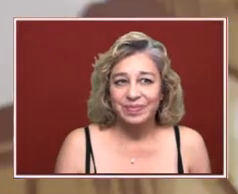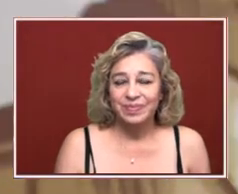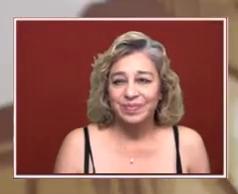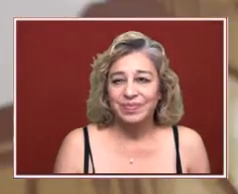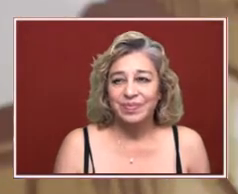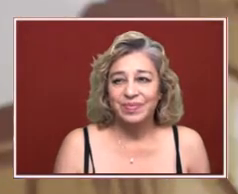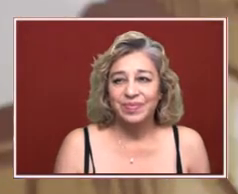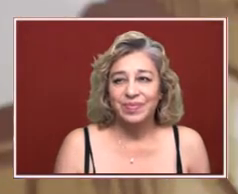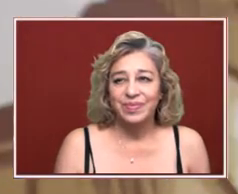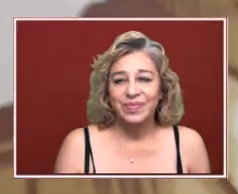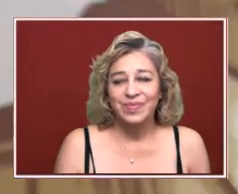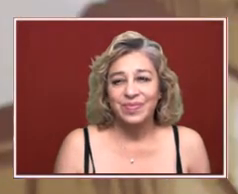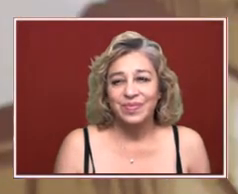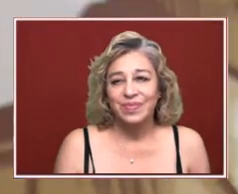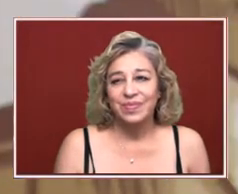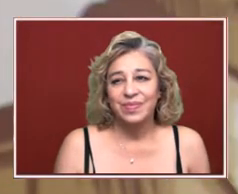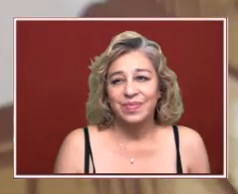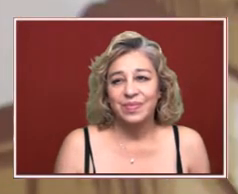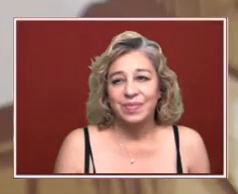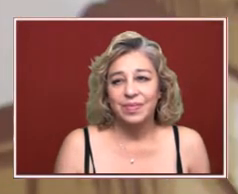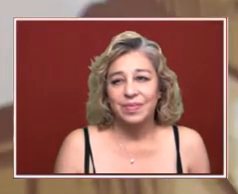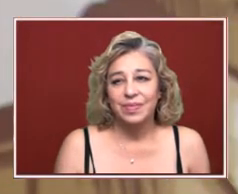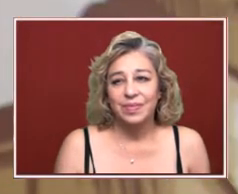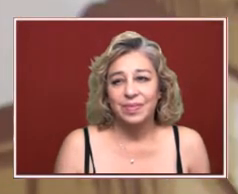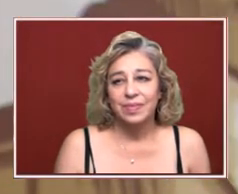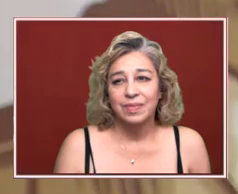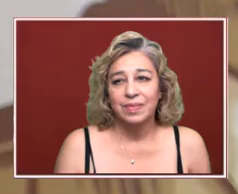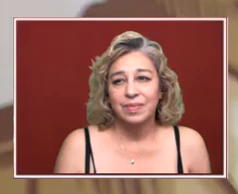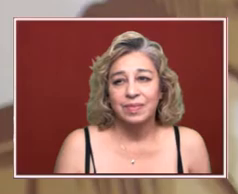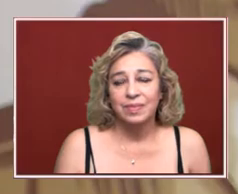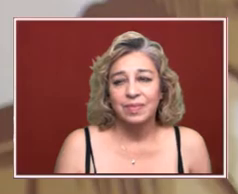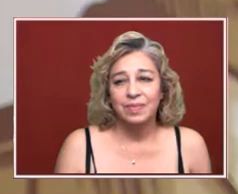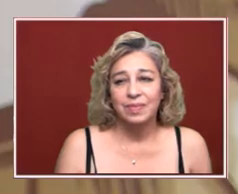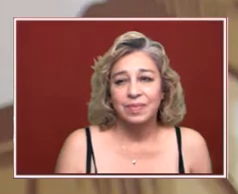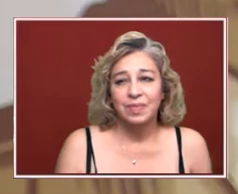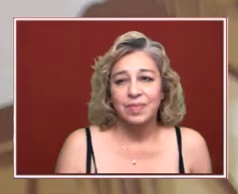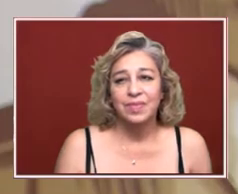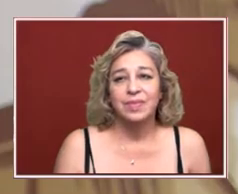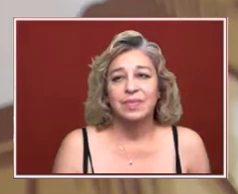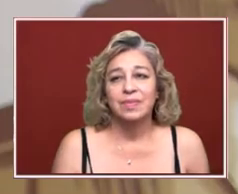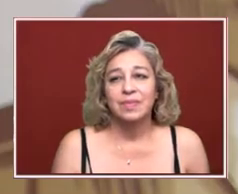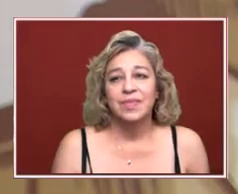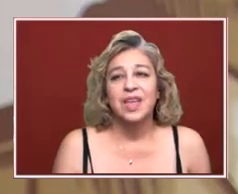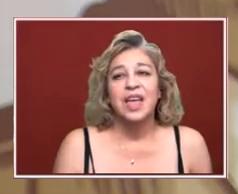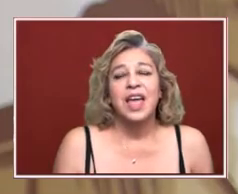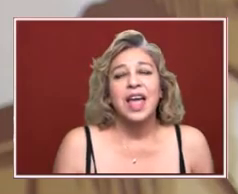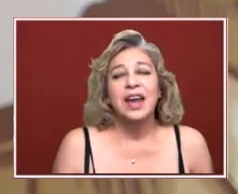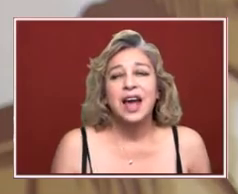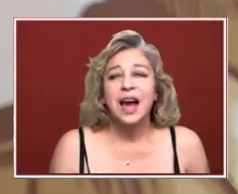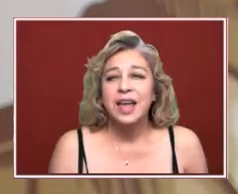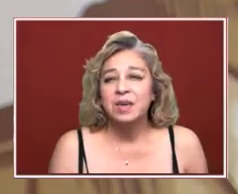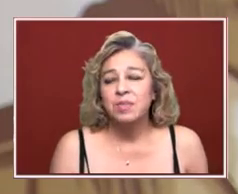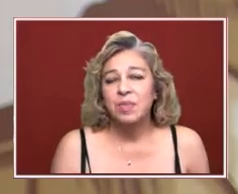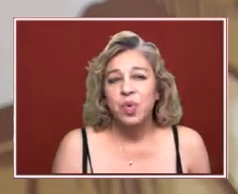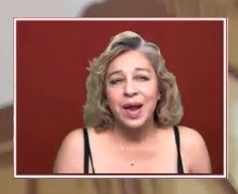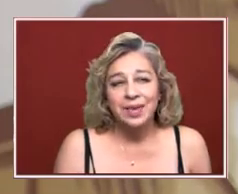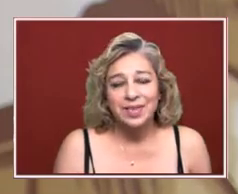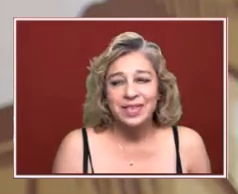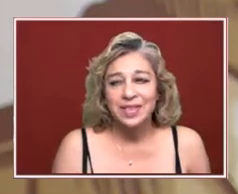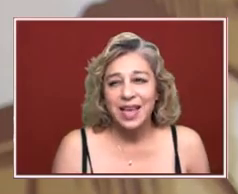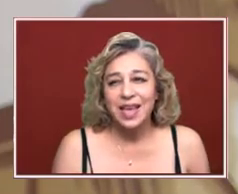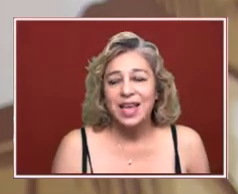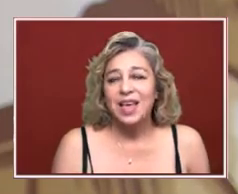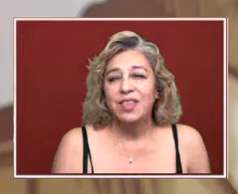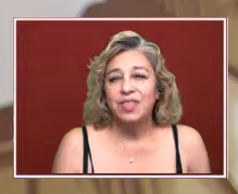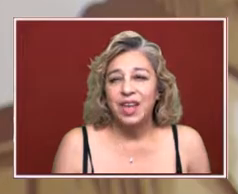Es un timbre de orgullo poder decir que todos los adultos mayores de México. And I am proud